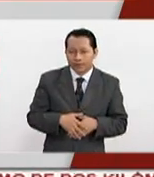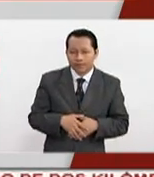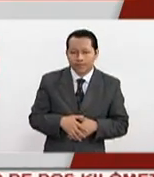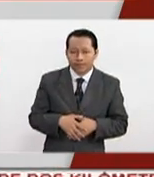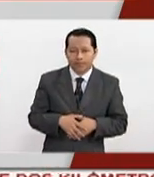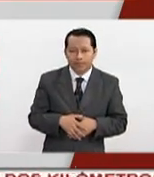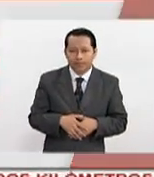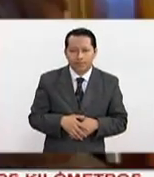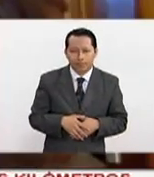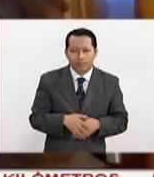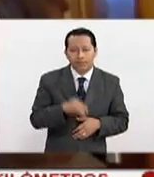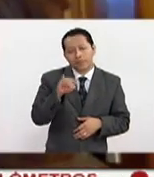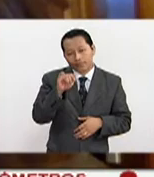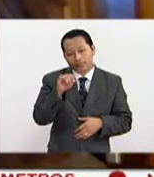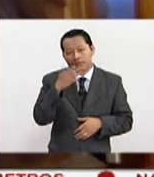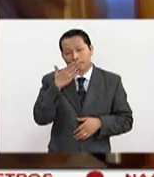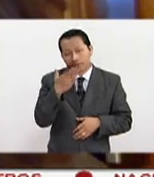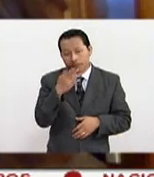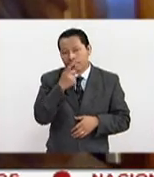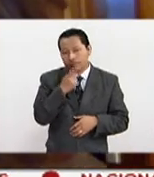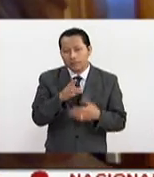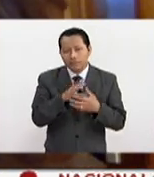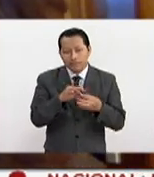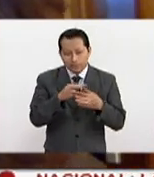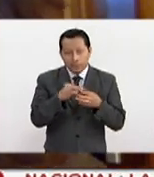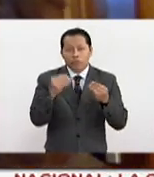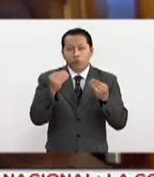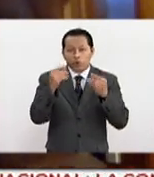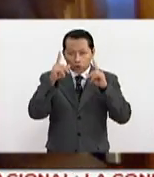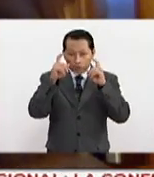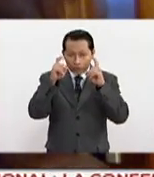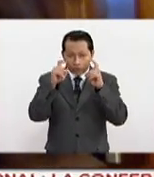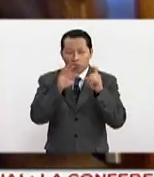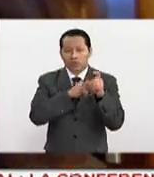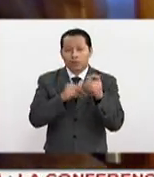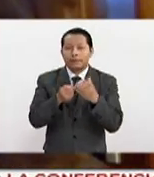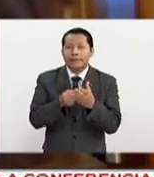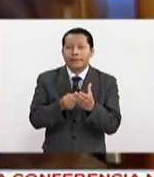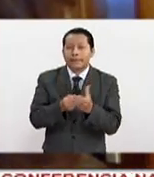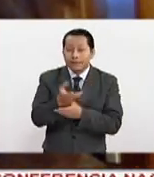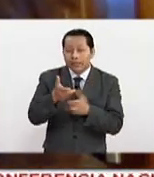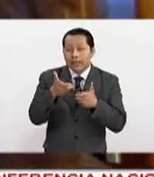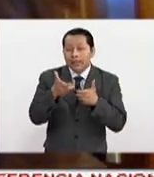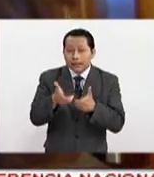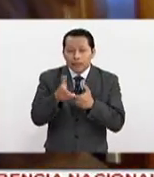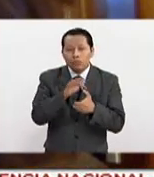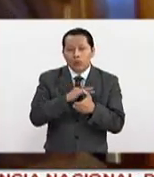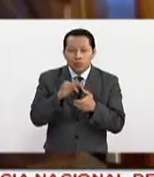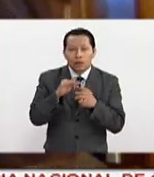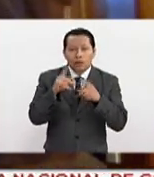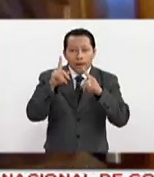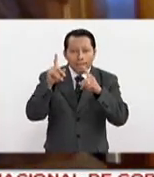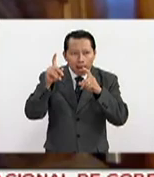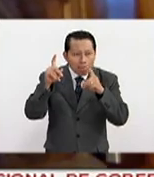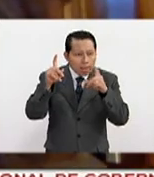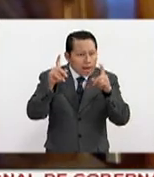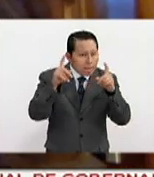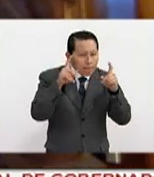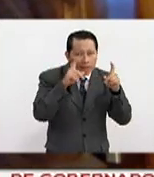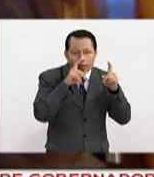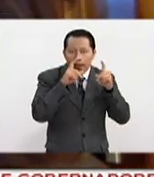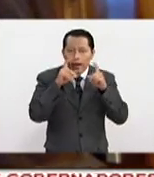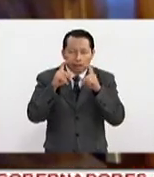Pues sí, como bien lo dices, muchos fotógrafos salieron a la calle y ayudaron a documentar